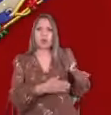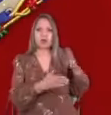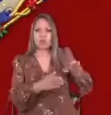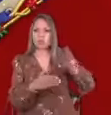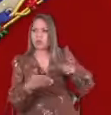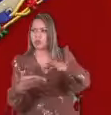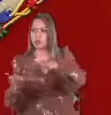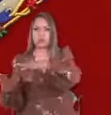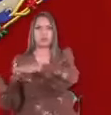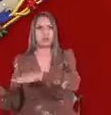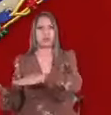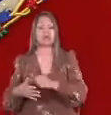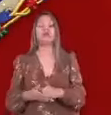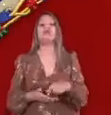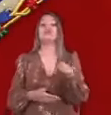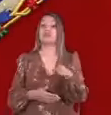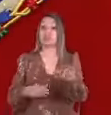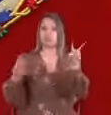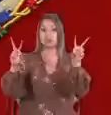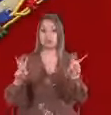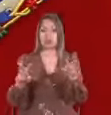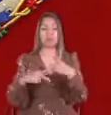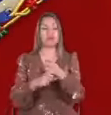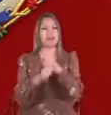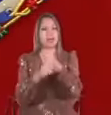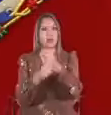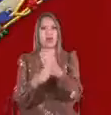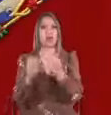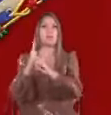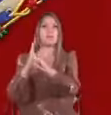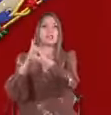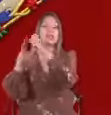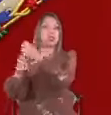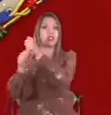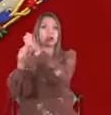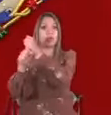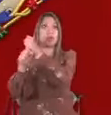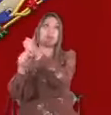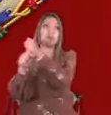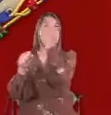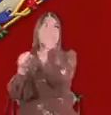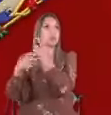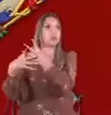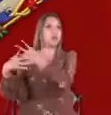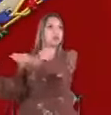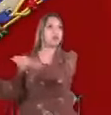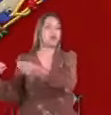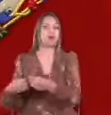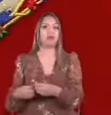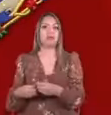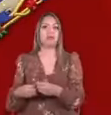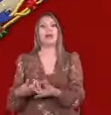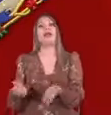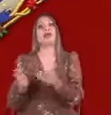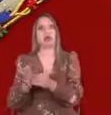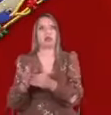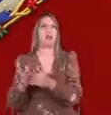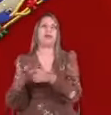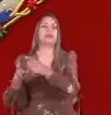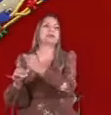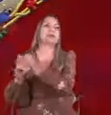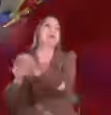las capacidades en materia de seguridad. Se eliminó un ministerio dedicado exclusivamente a la seguridad, que luego tuvieron que restablecerlo.